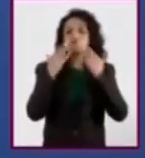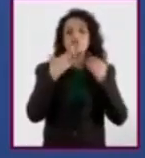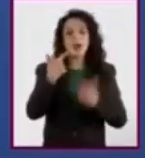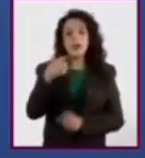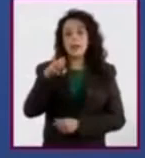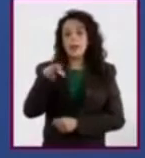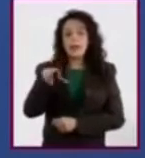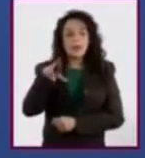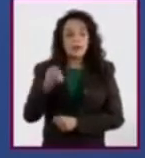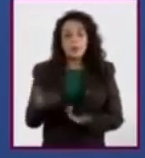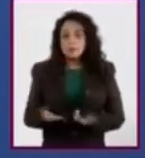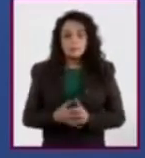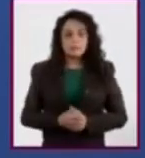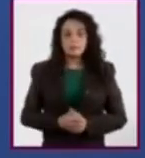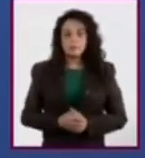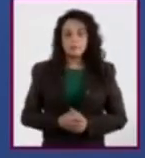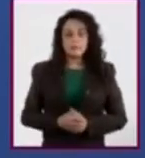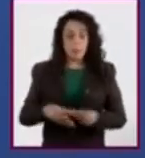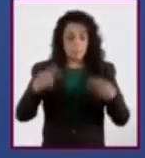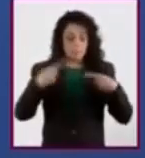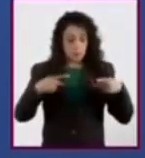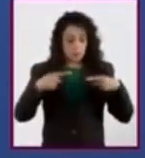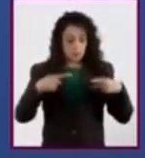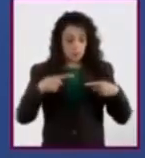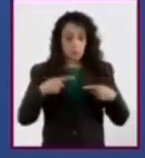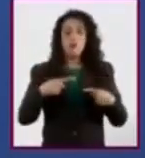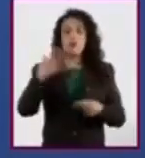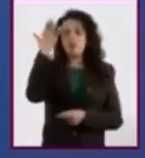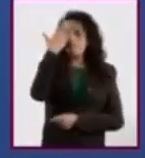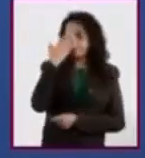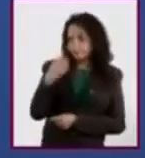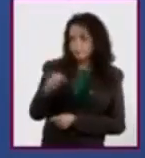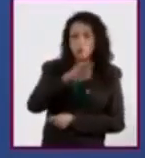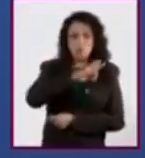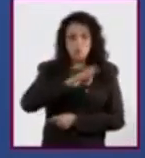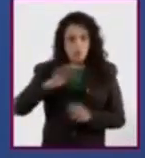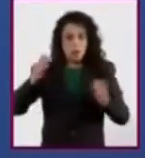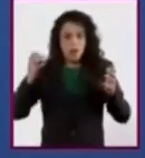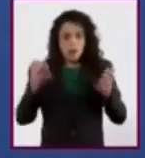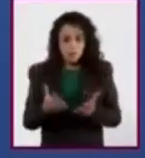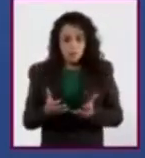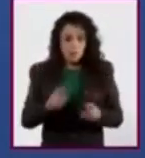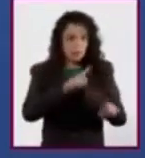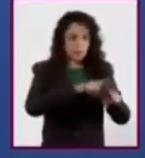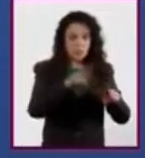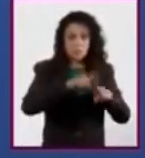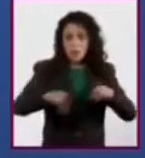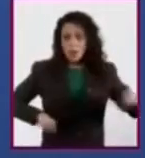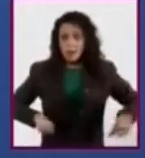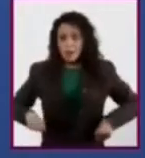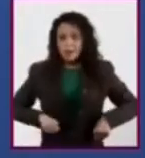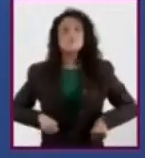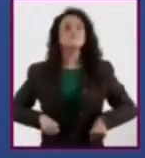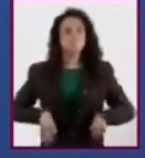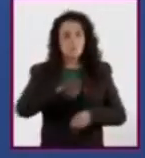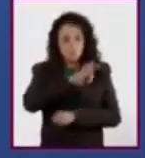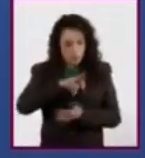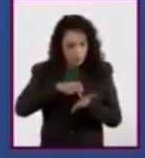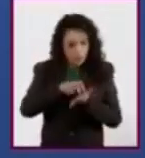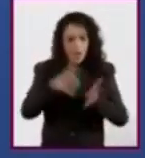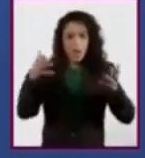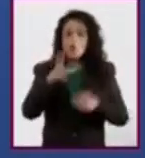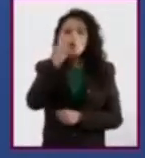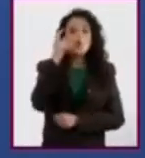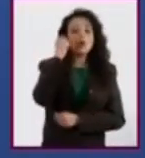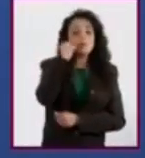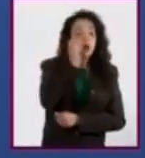Más bien, si la persona tiene las capacidades y habilidades para realizarlas, pueden desempeñarlas independientemente de que sean